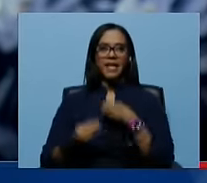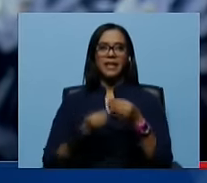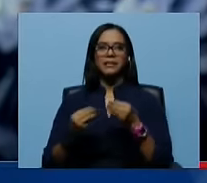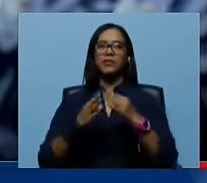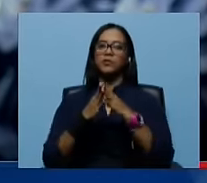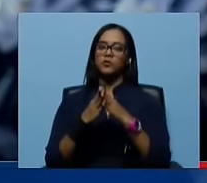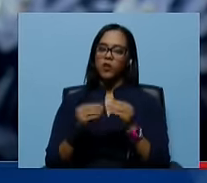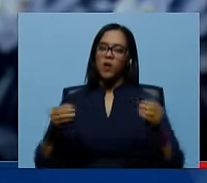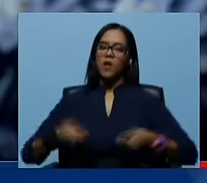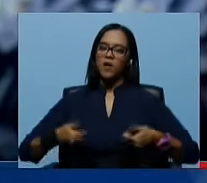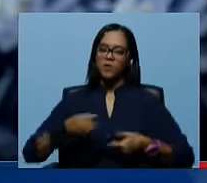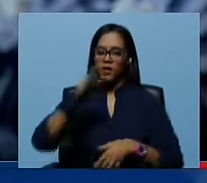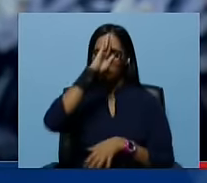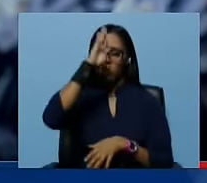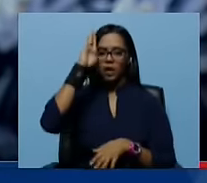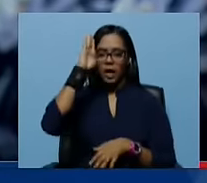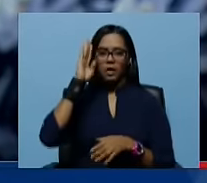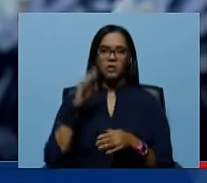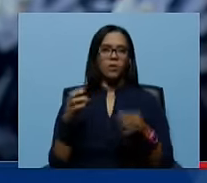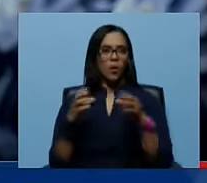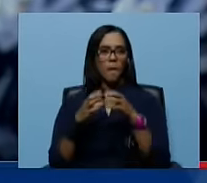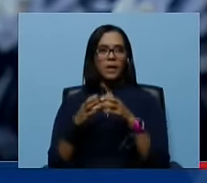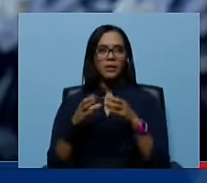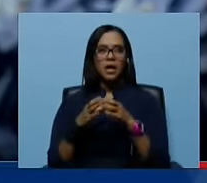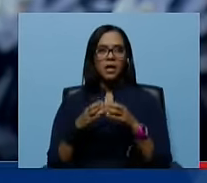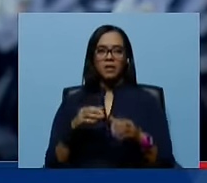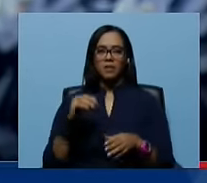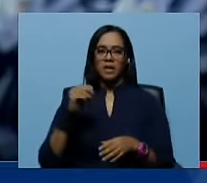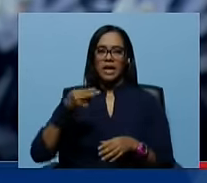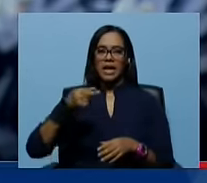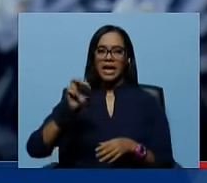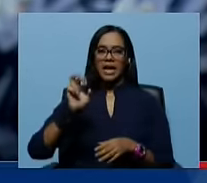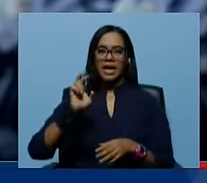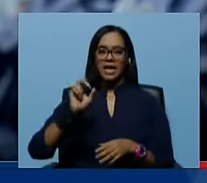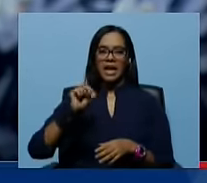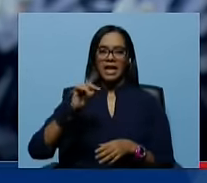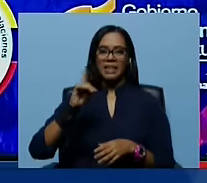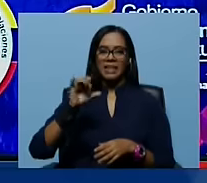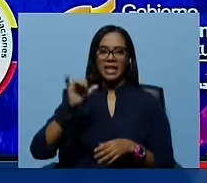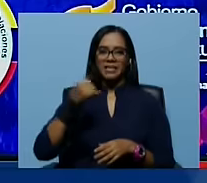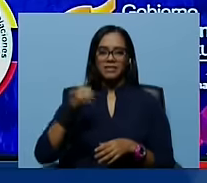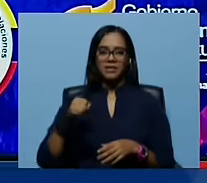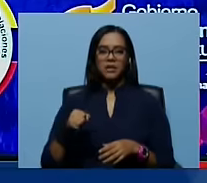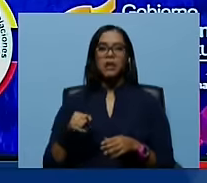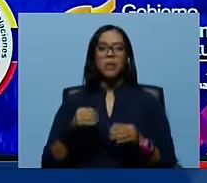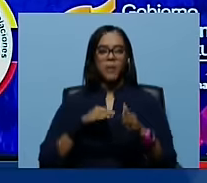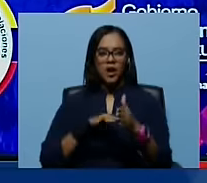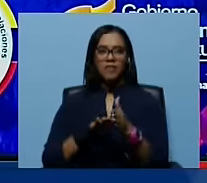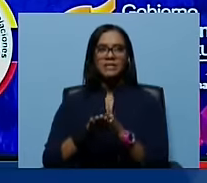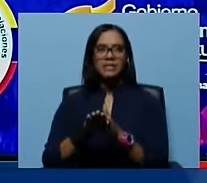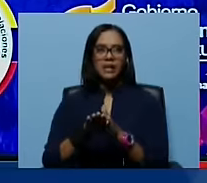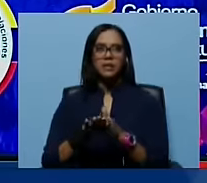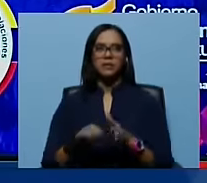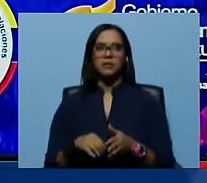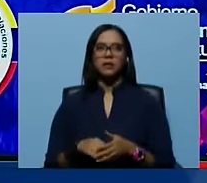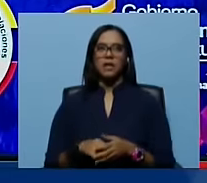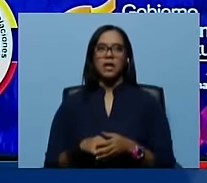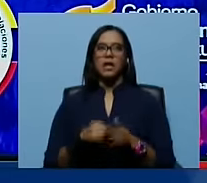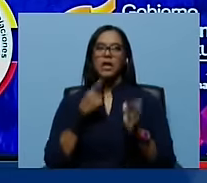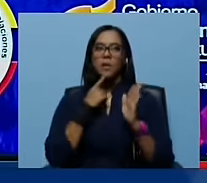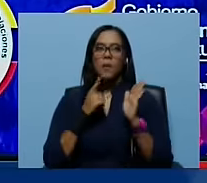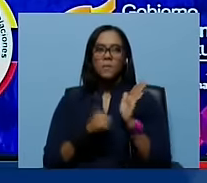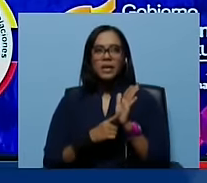esfuerzos, Diosdado, compañero Hernández Lares, por avanzar y